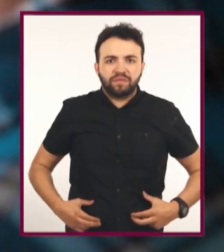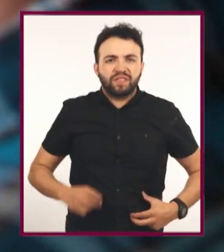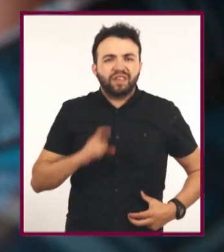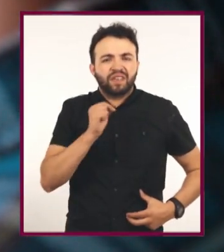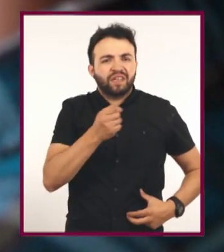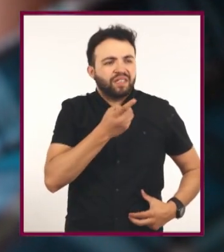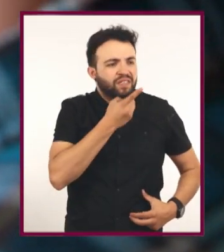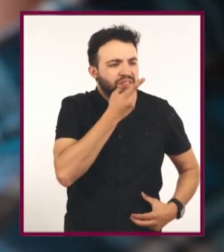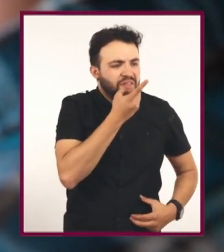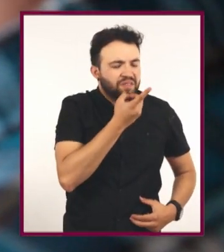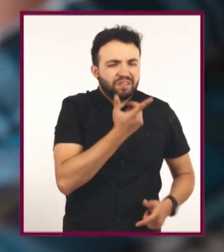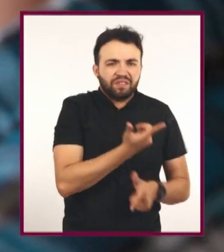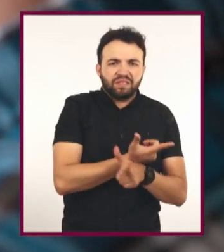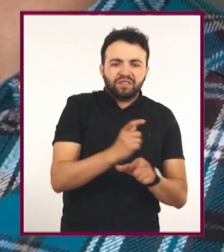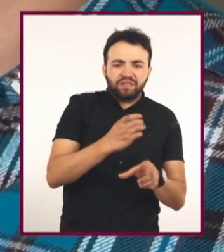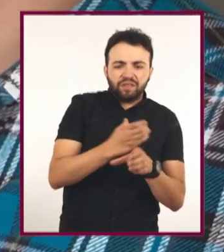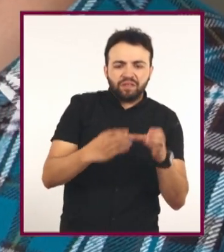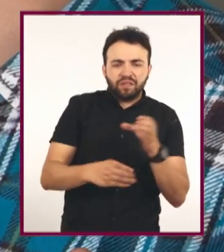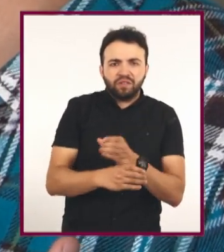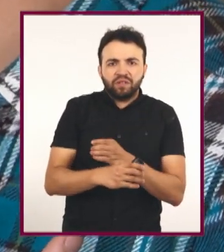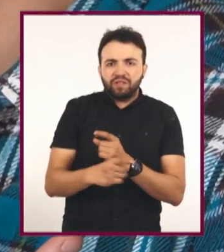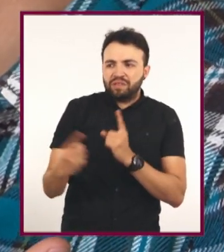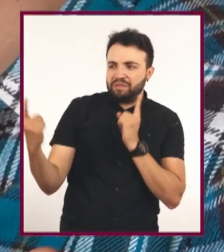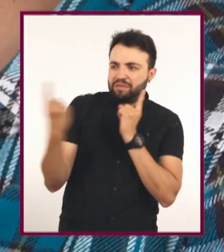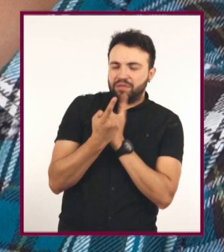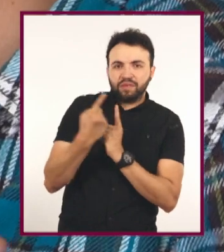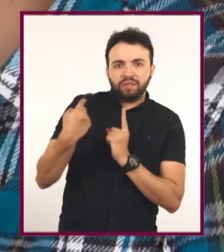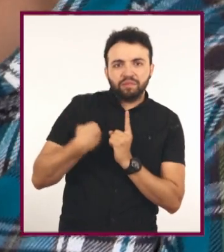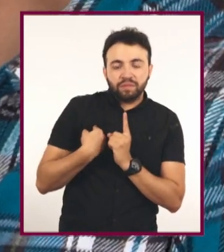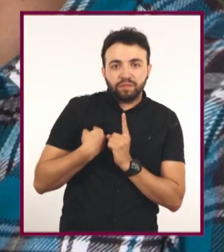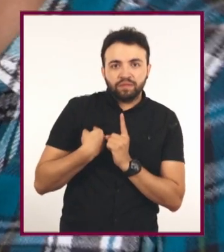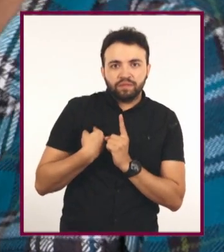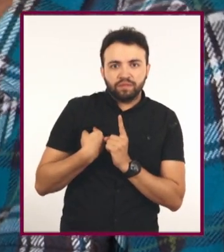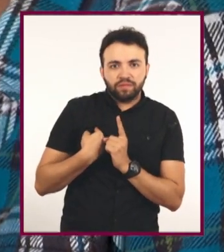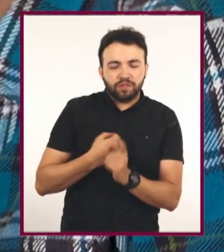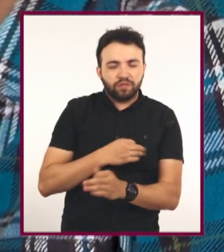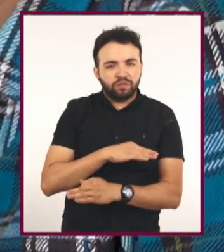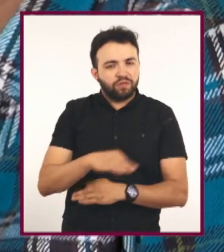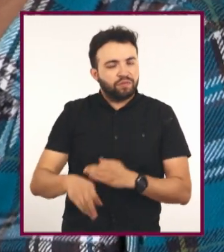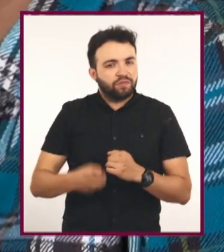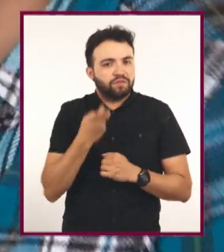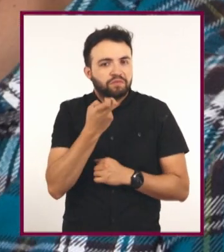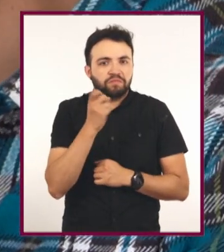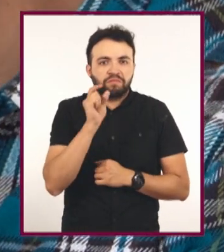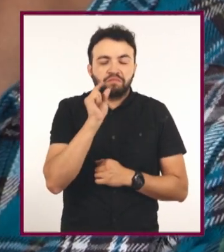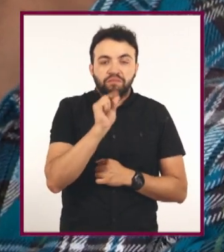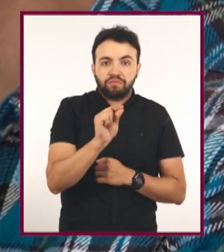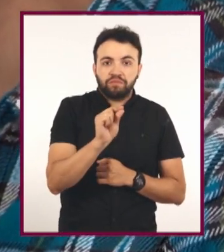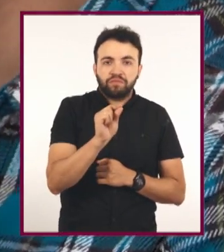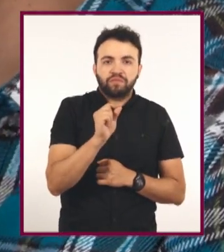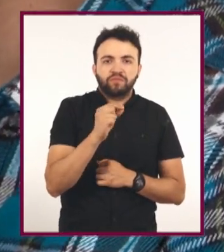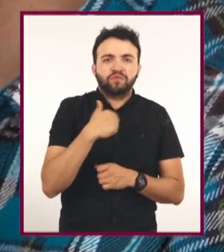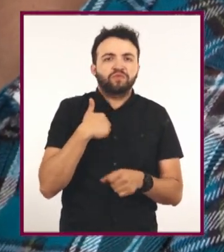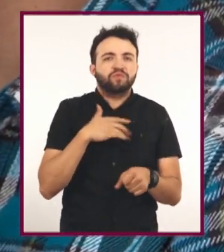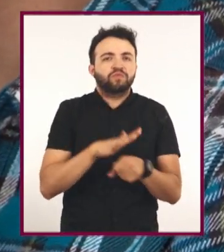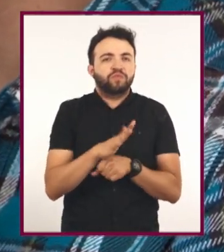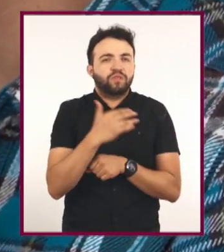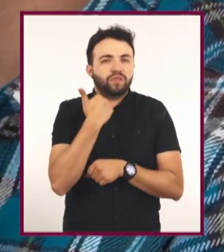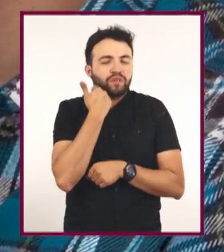El olor de tu cuerpo. Lo que decís de cualquier cosa, conmigo o contra mía. Todo eso es tan